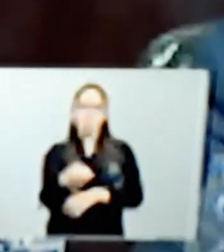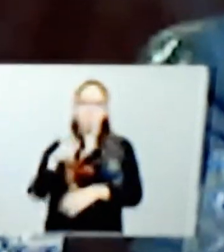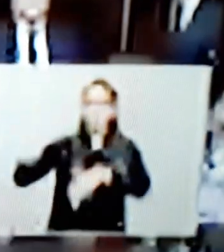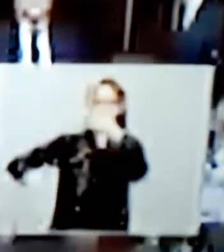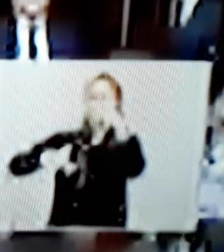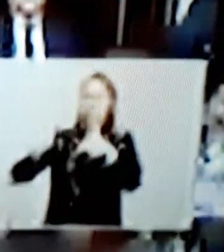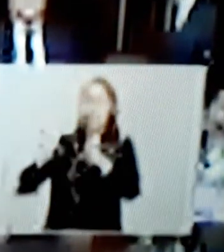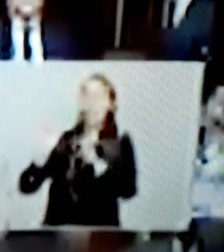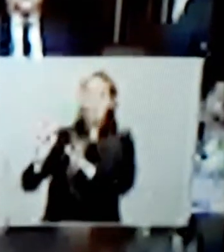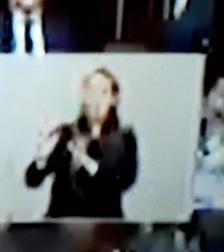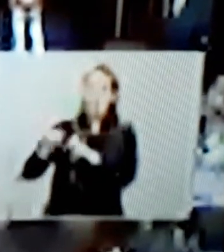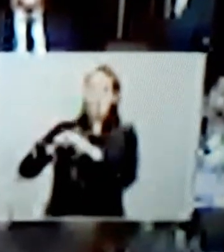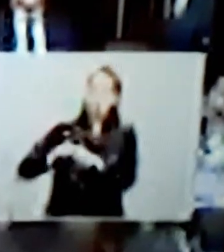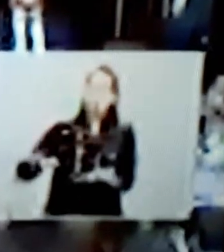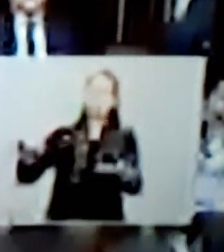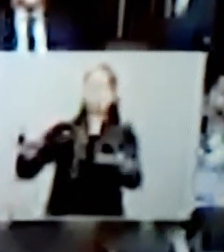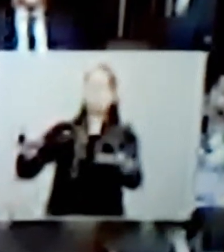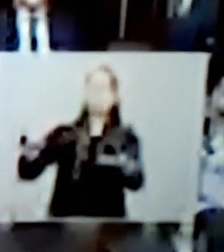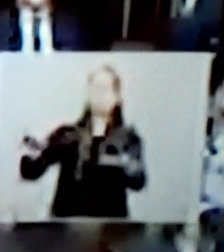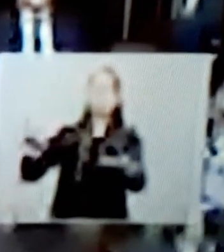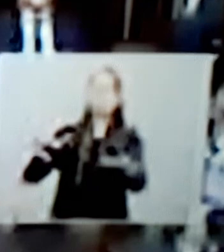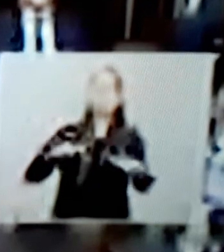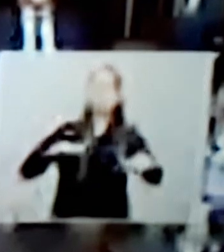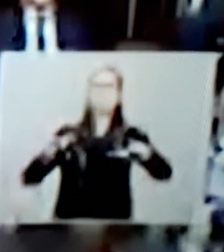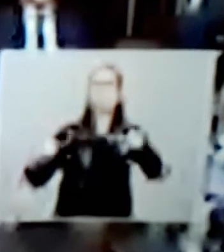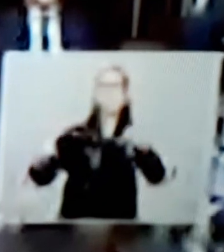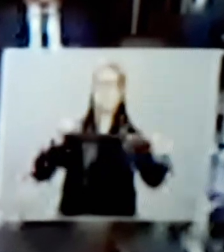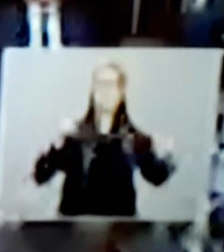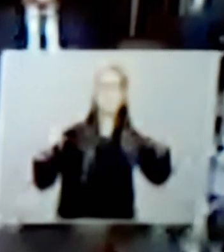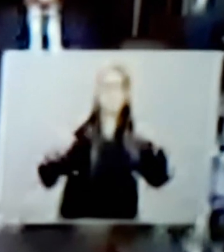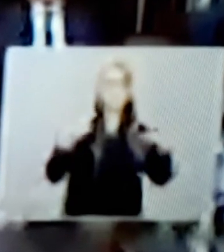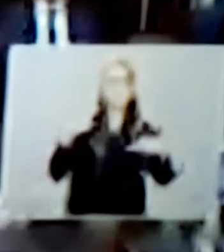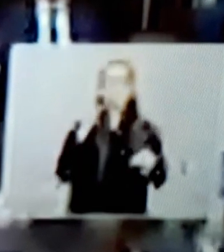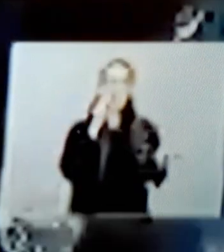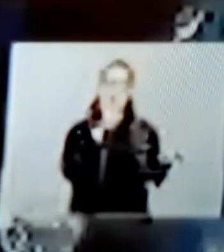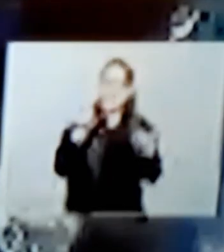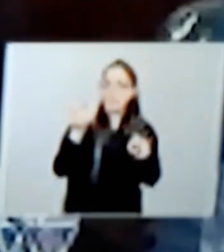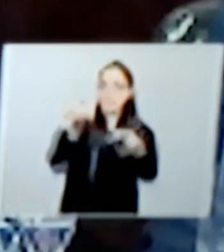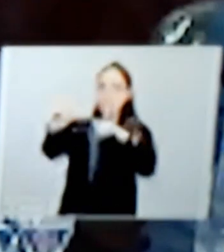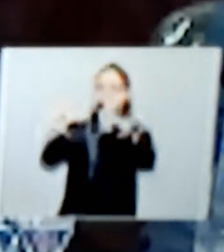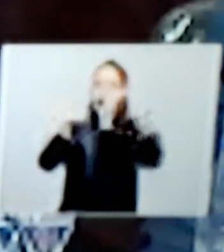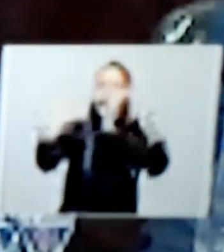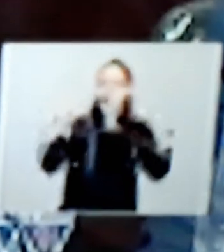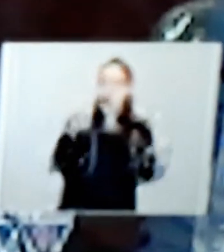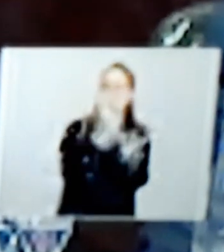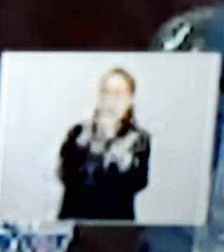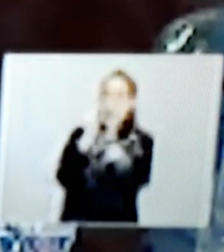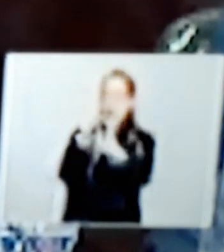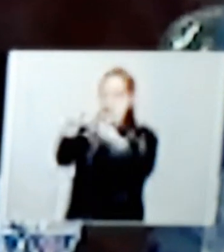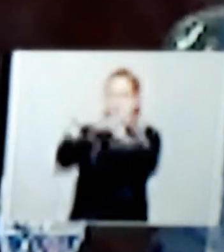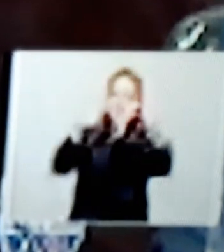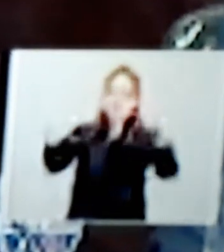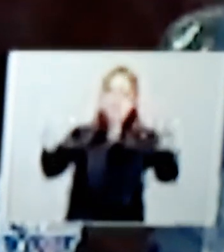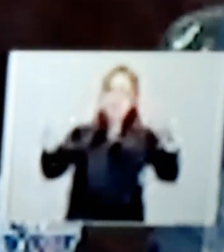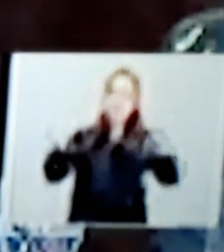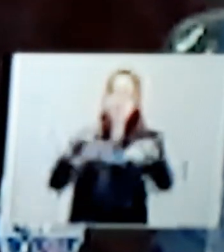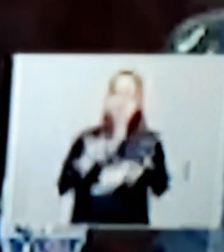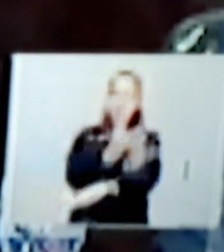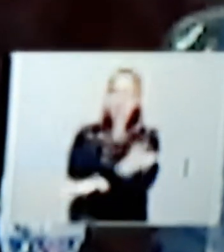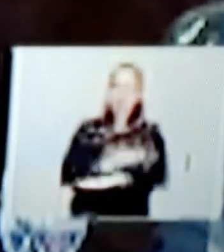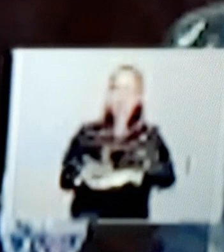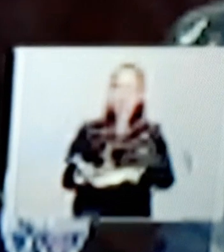discursos generaron un pesado clima de conflicto y estigmatización durante este último tiempo.